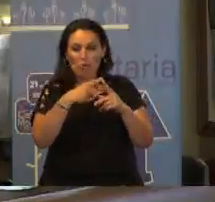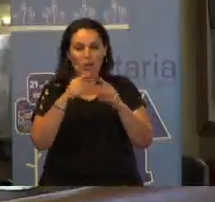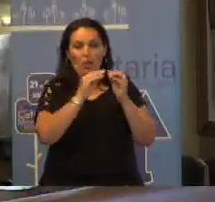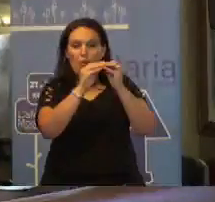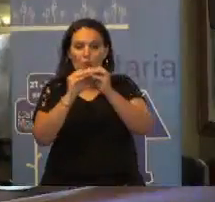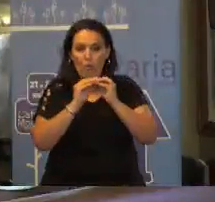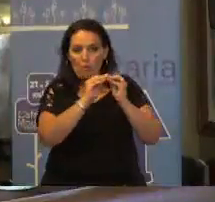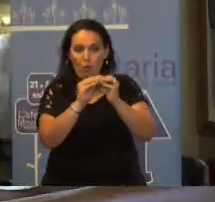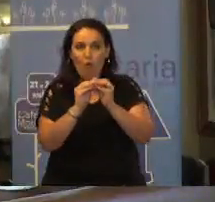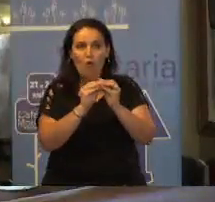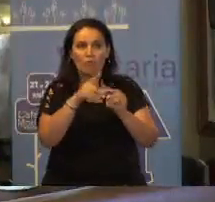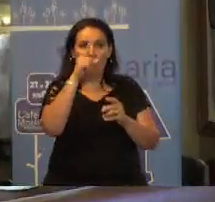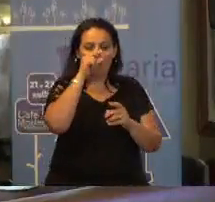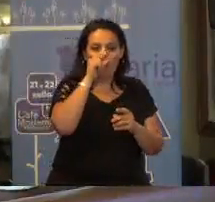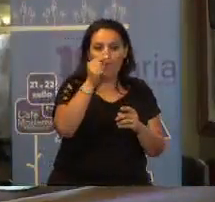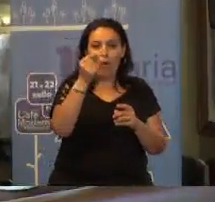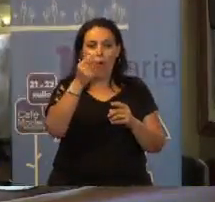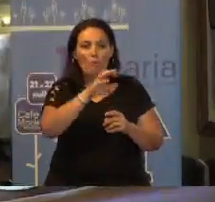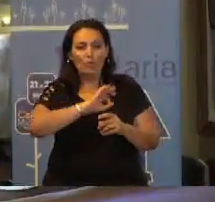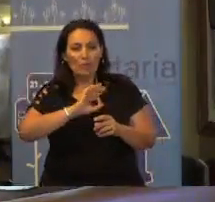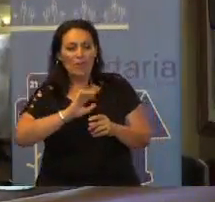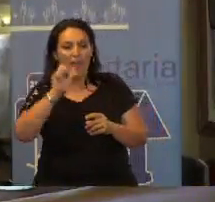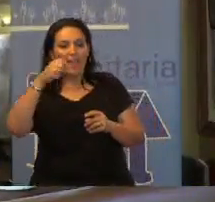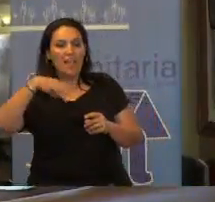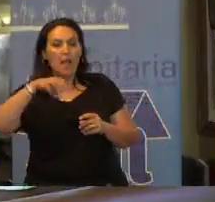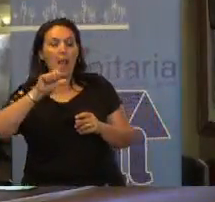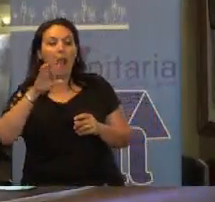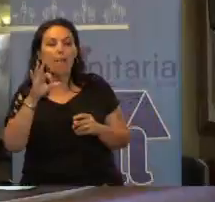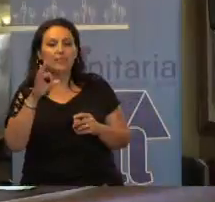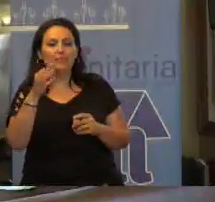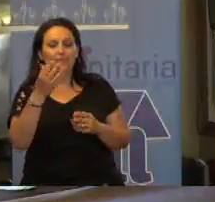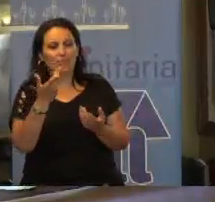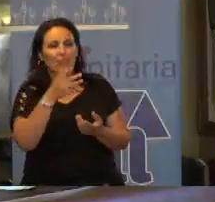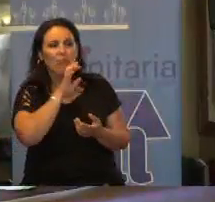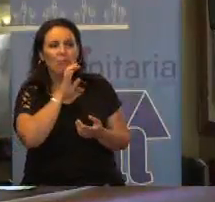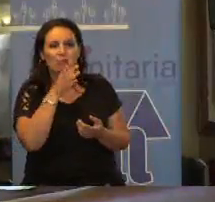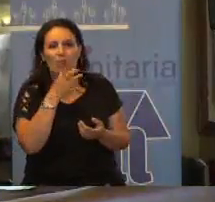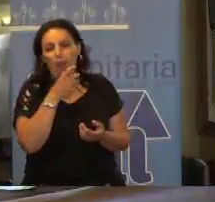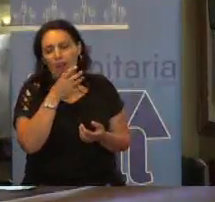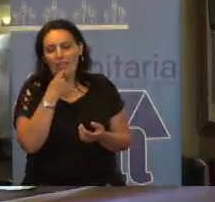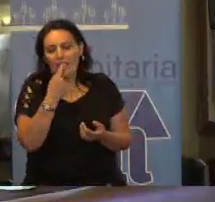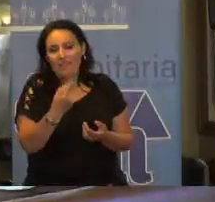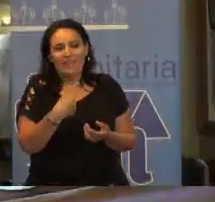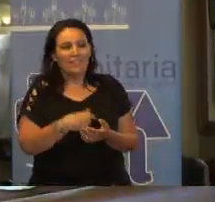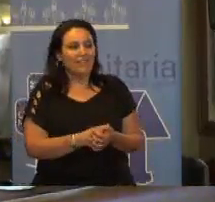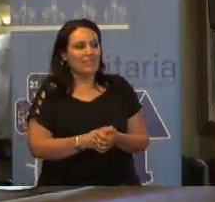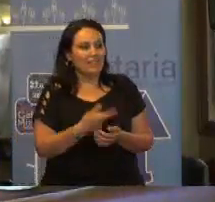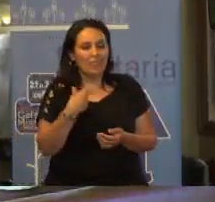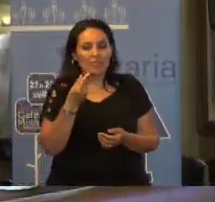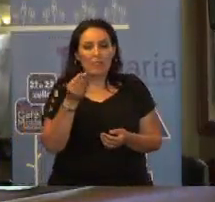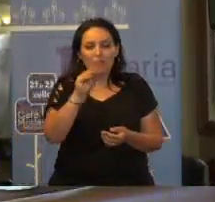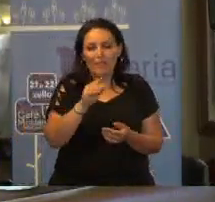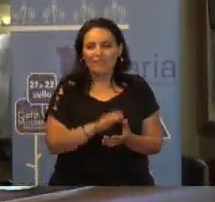como en Pontevedra como en Ames, non? O sea, que me parece curioso e me pareceu algo que me interesaba salientar en